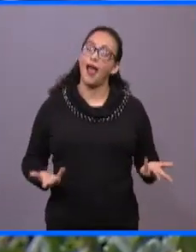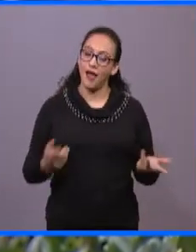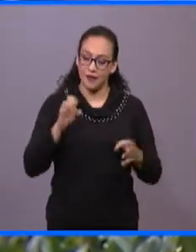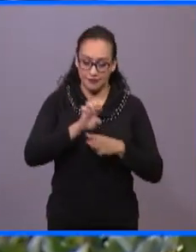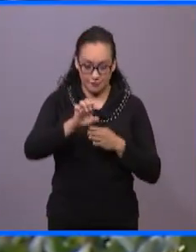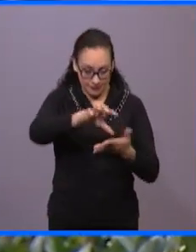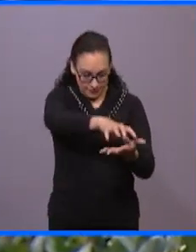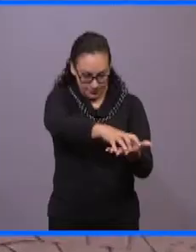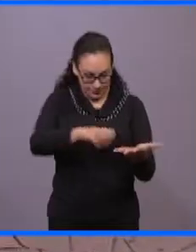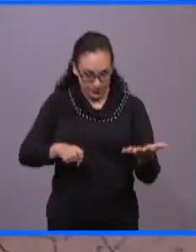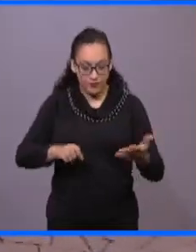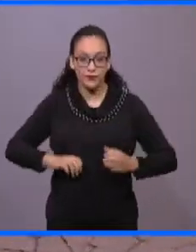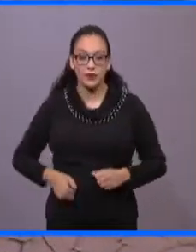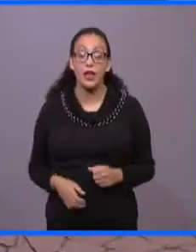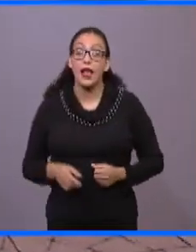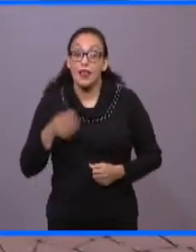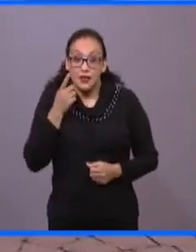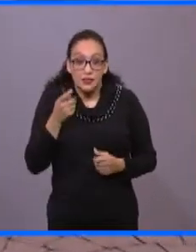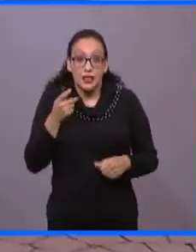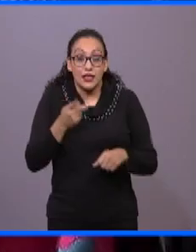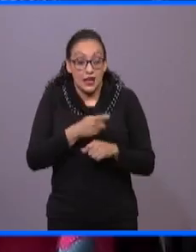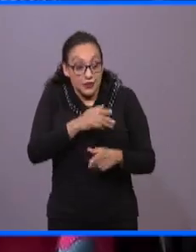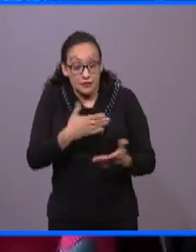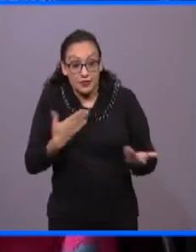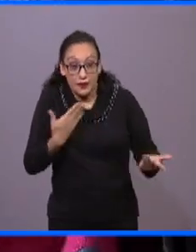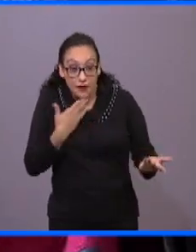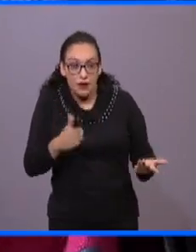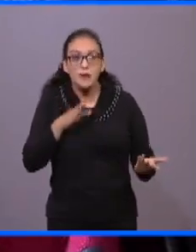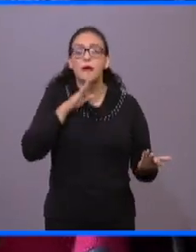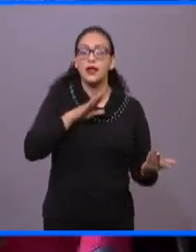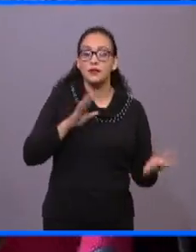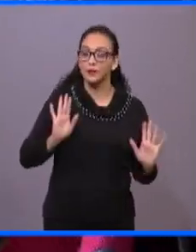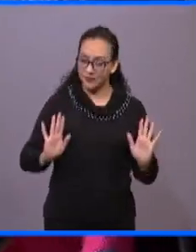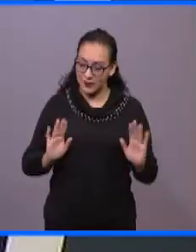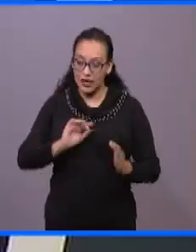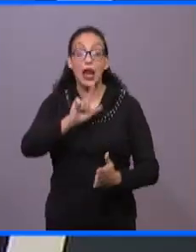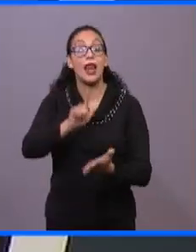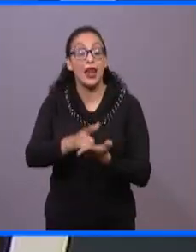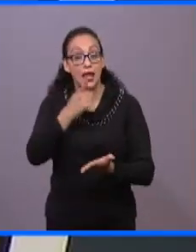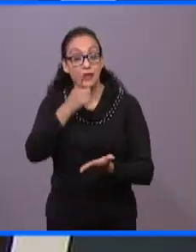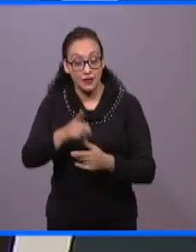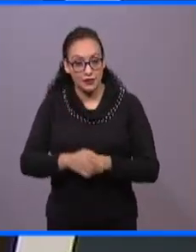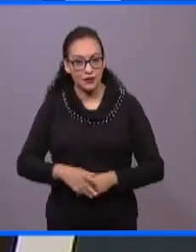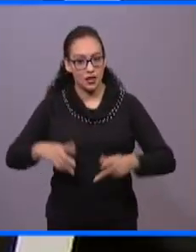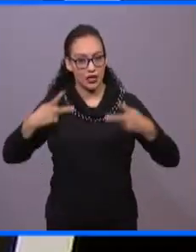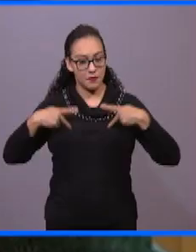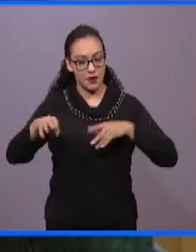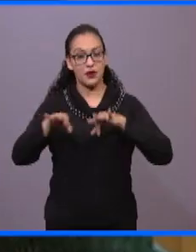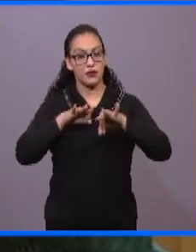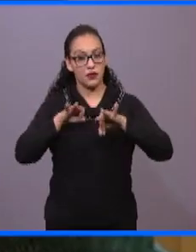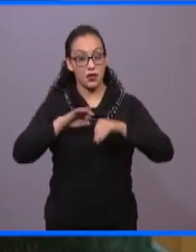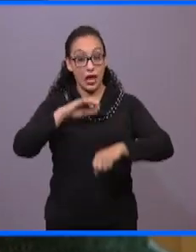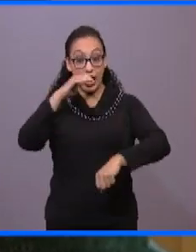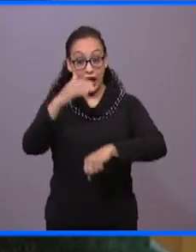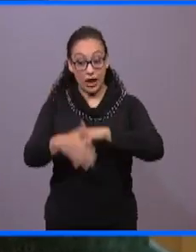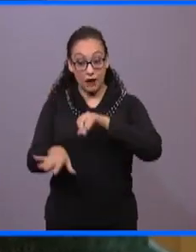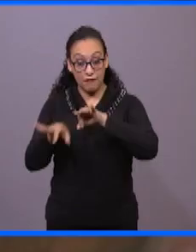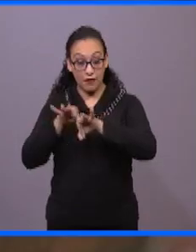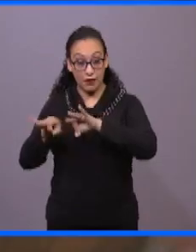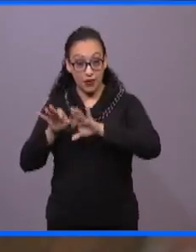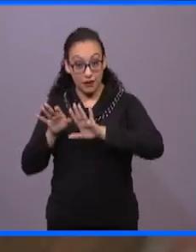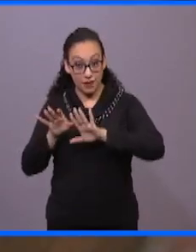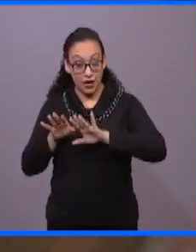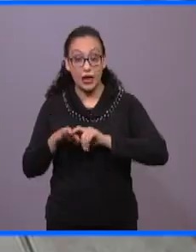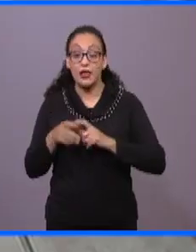que la inembargabilidad de esos recursos no es absoluta, pues podrá disponerse de ellos cuando el trabajador deja de estar sujeto a la relación laboral